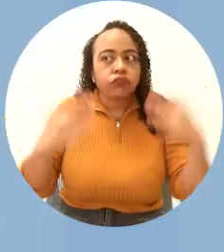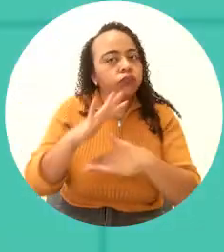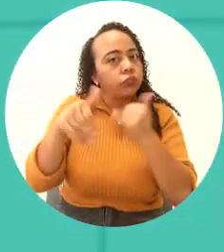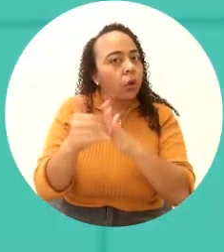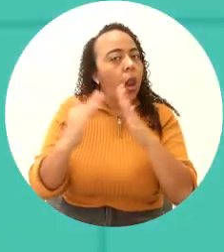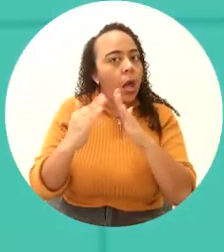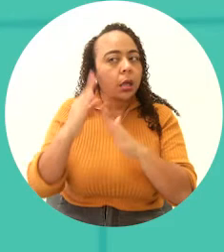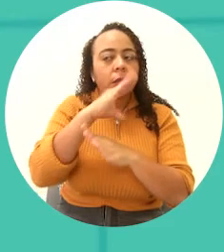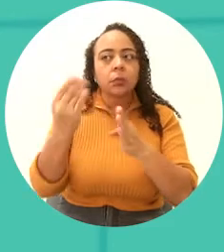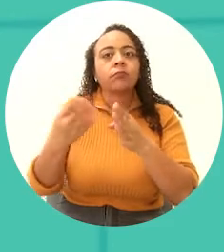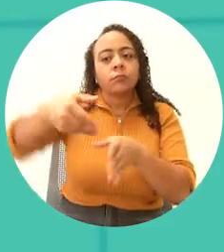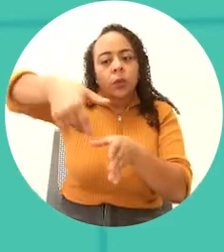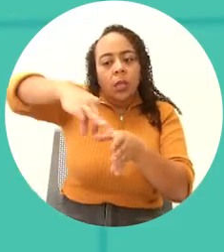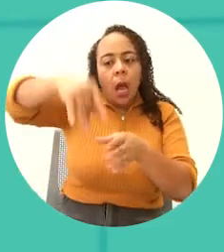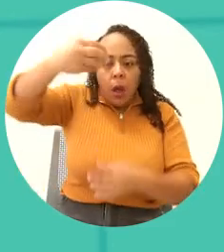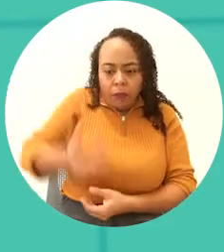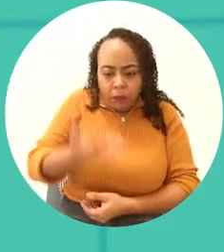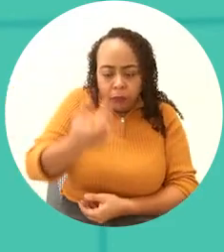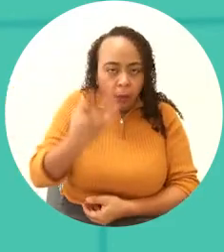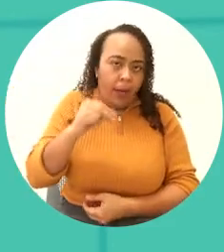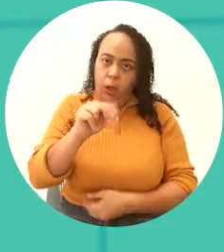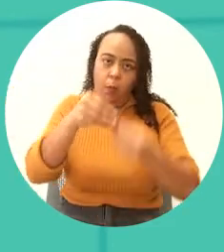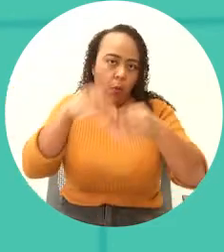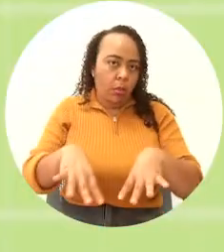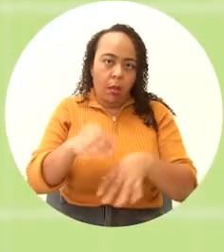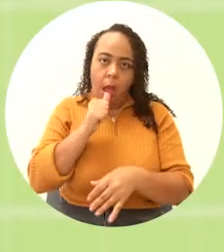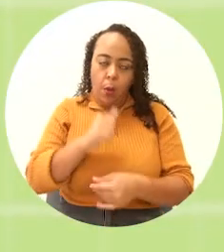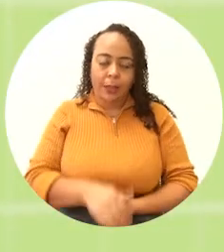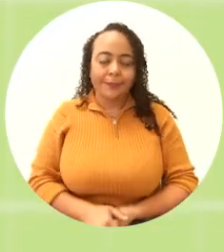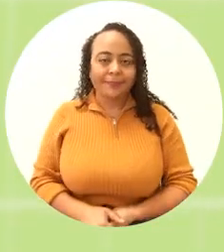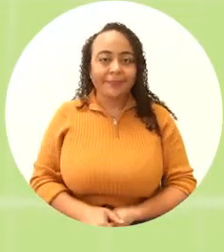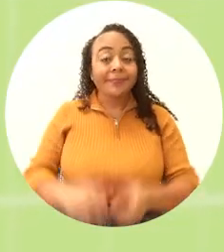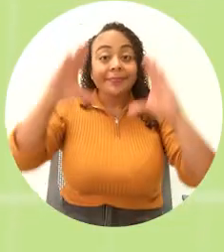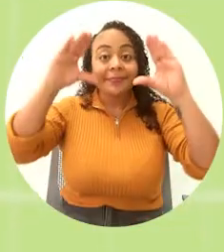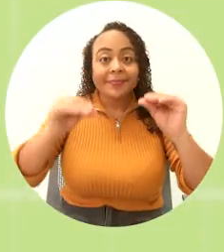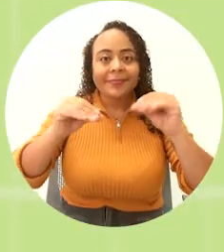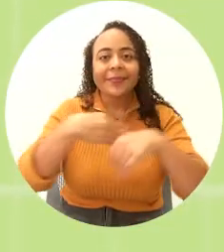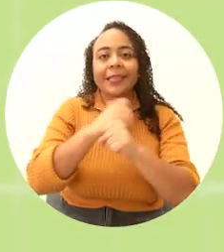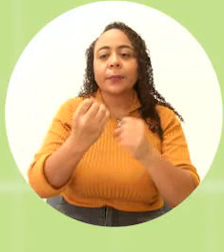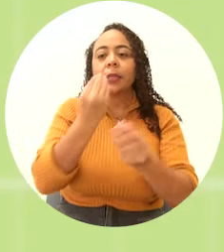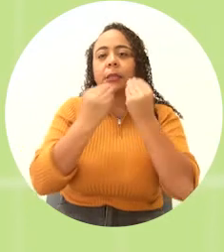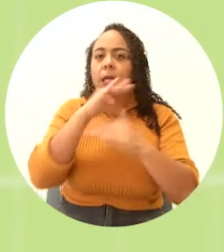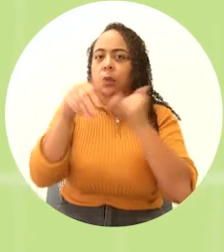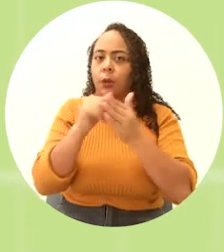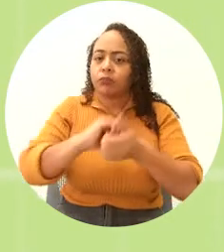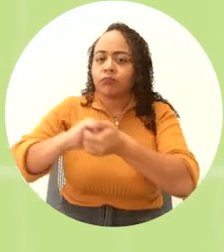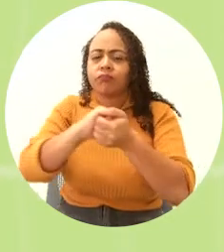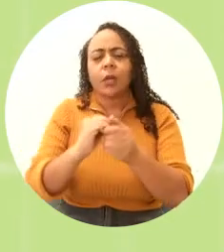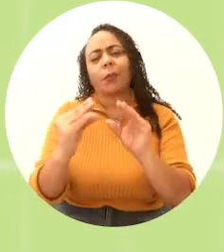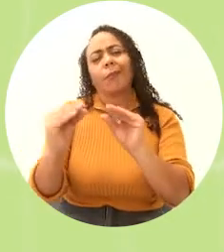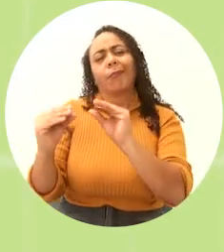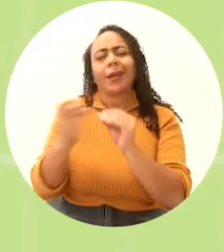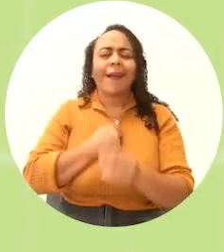la casa y que cerraran la llave del agua para no desperdiciarla. Por la noche hacíamos la cena entre todos, conversábamos